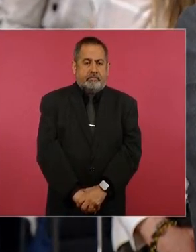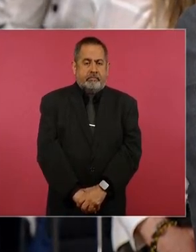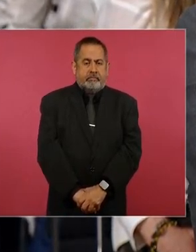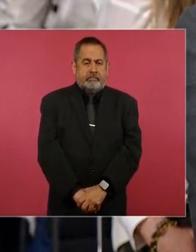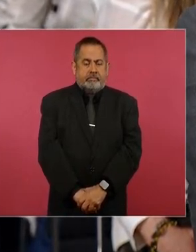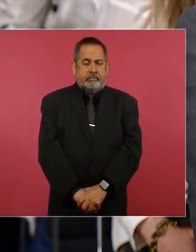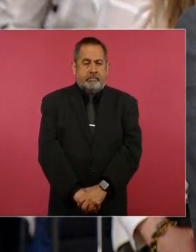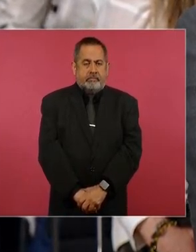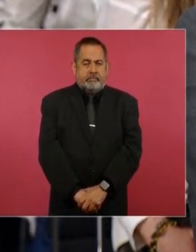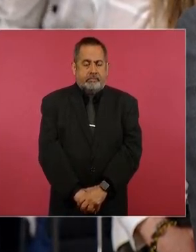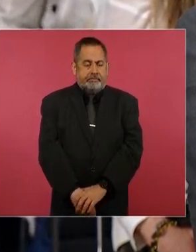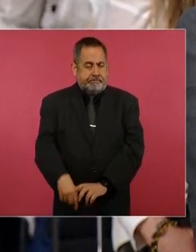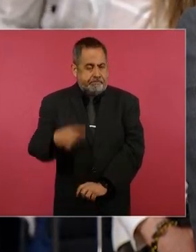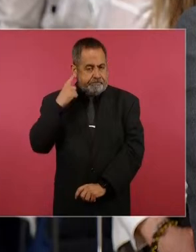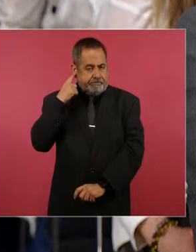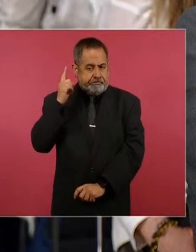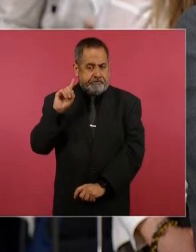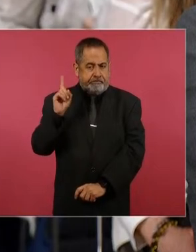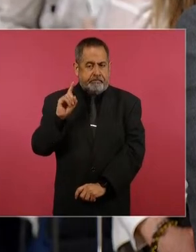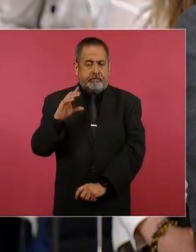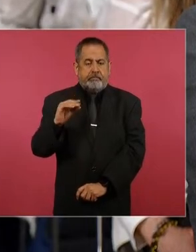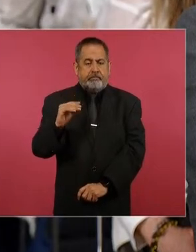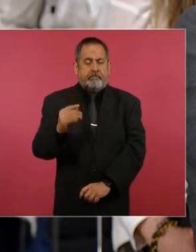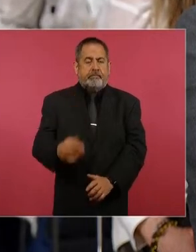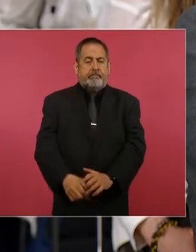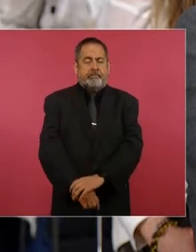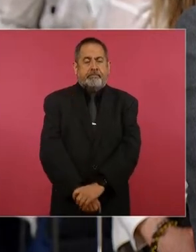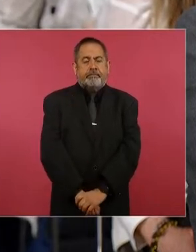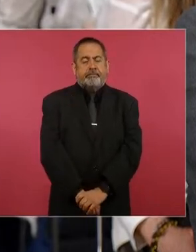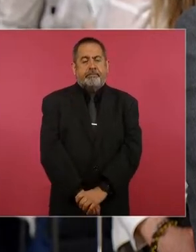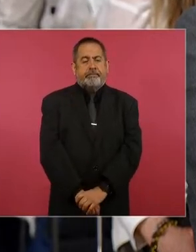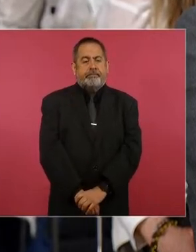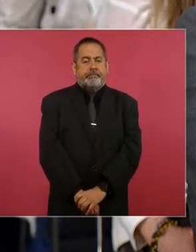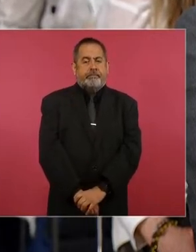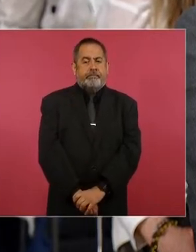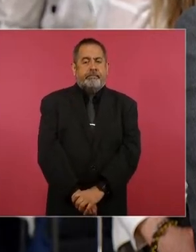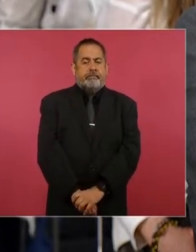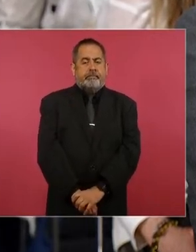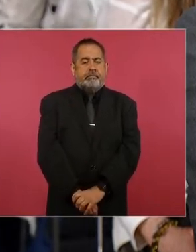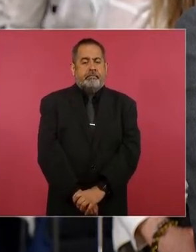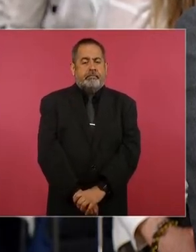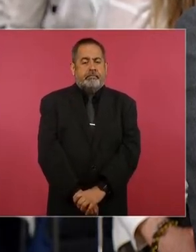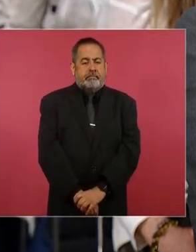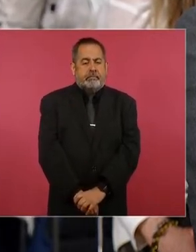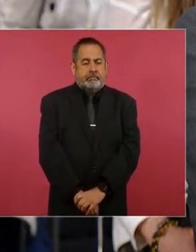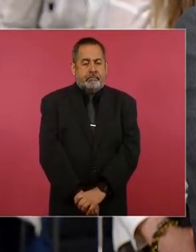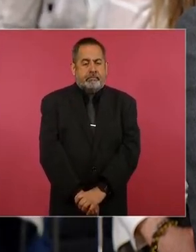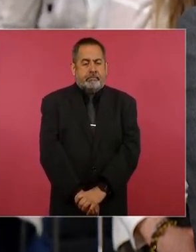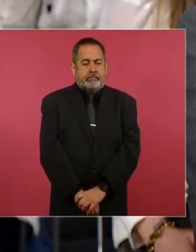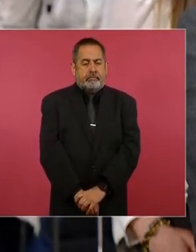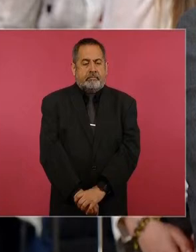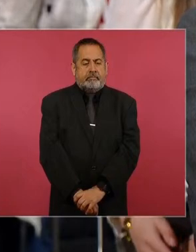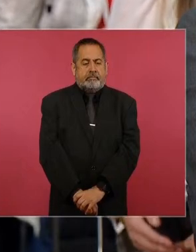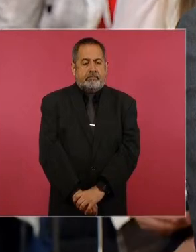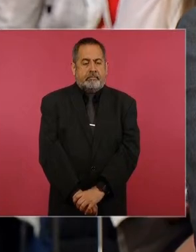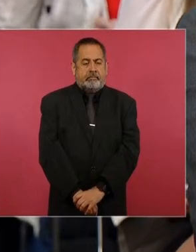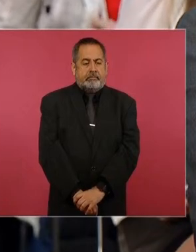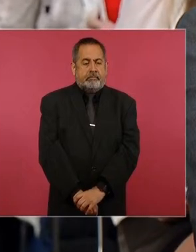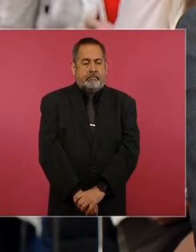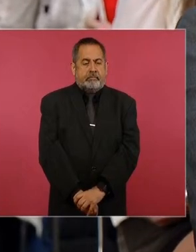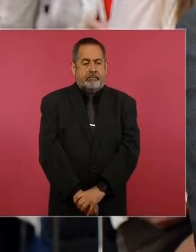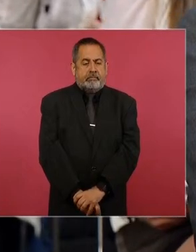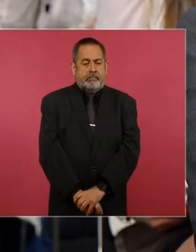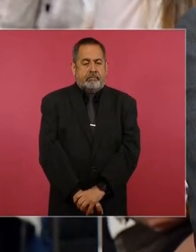o una investigación más a fondo para descartar responsabilidades, si pues básicamente personal